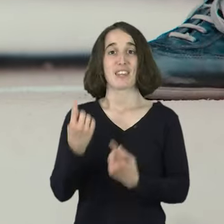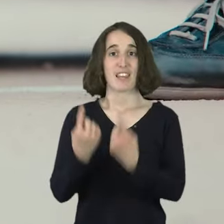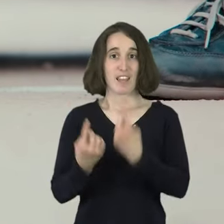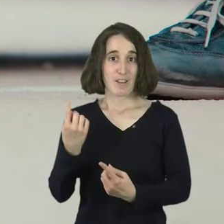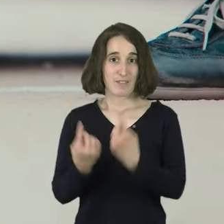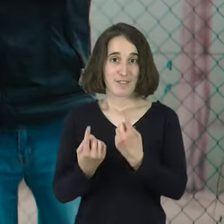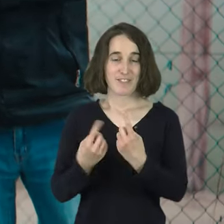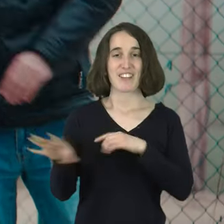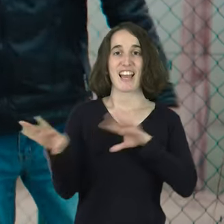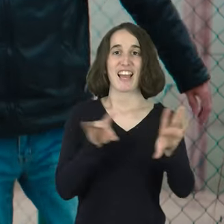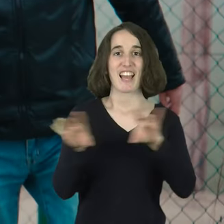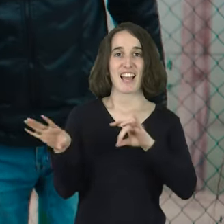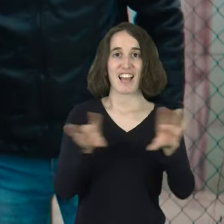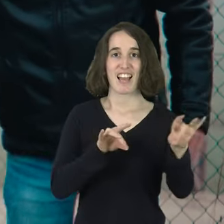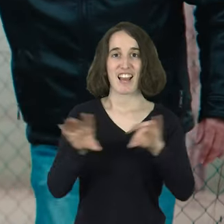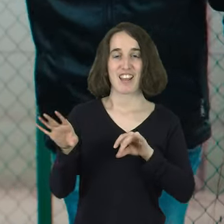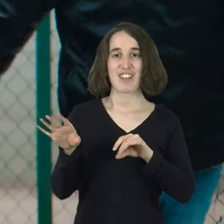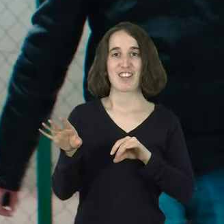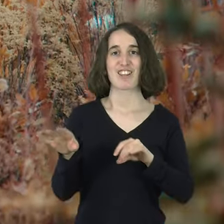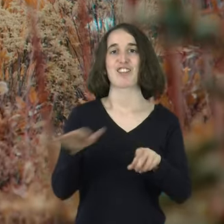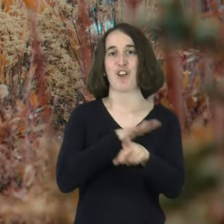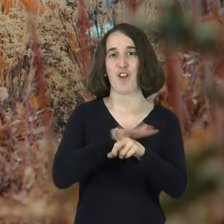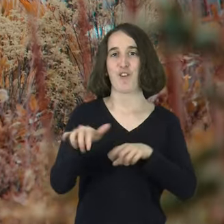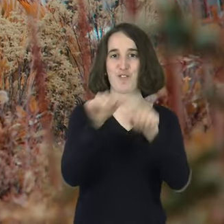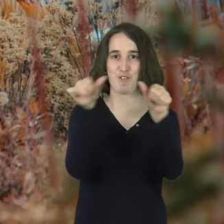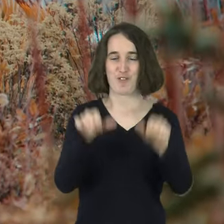A veces elegir determina cómo vas a vivir.